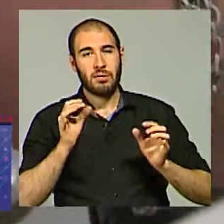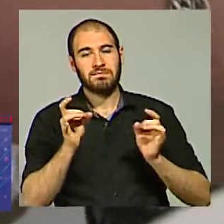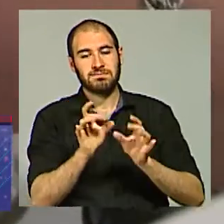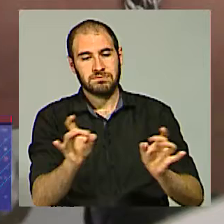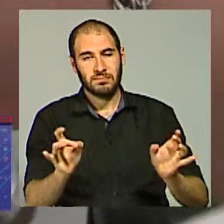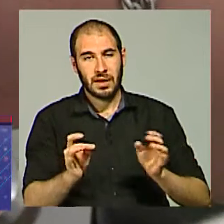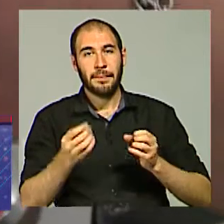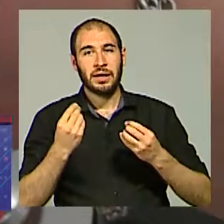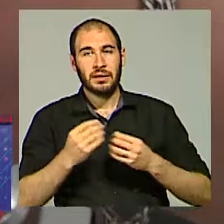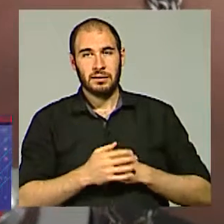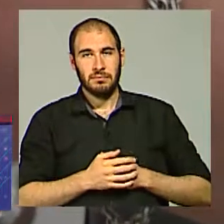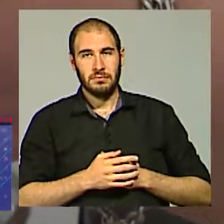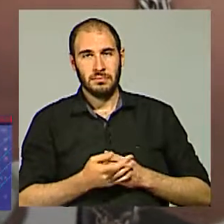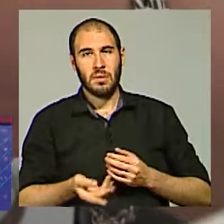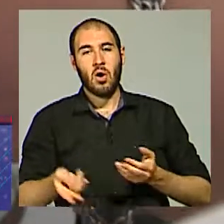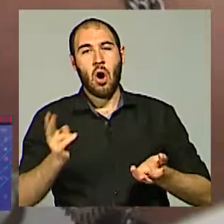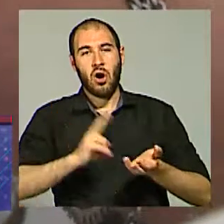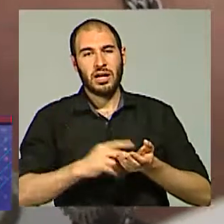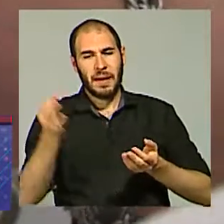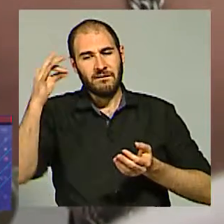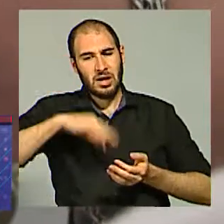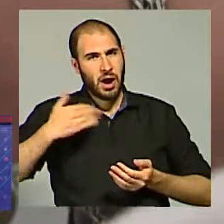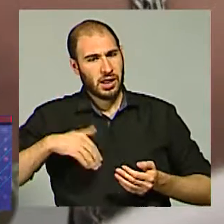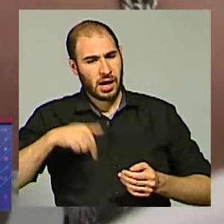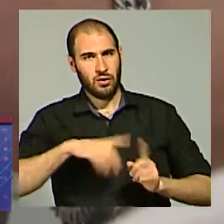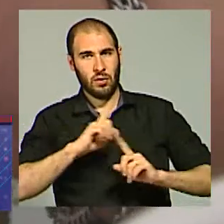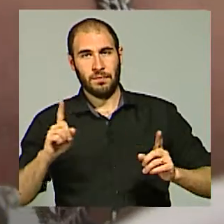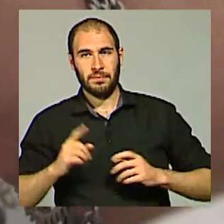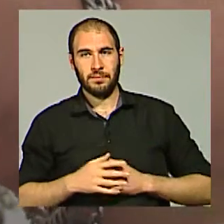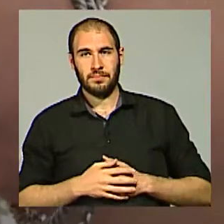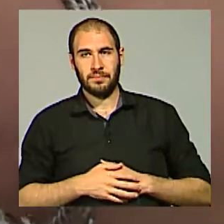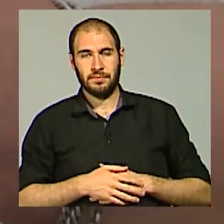a fin de evitar la reintroducción del virus en argentina